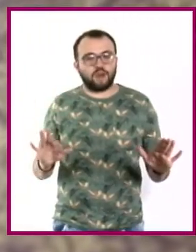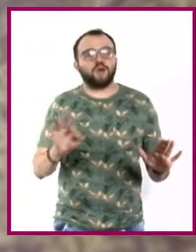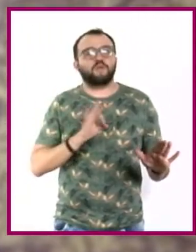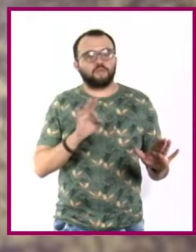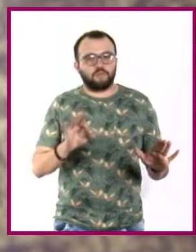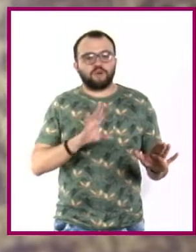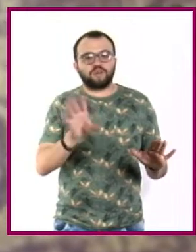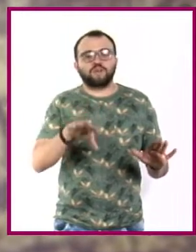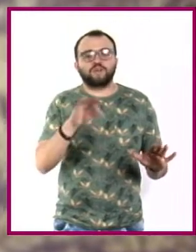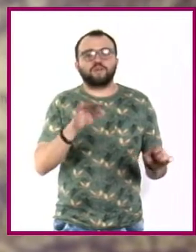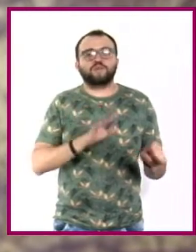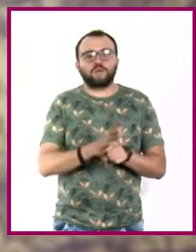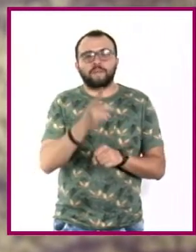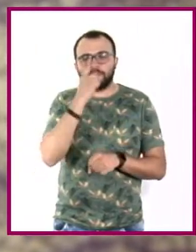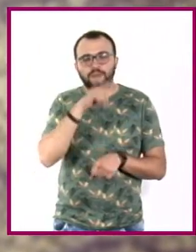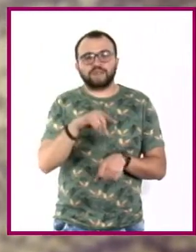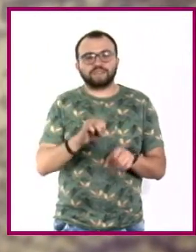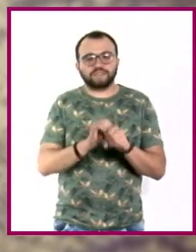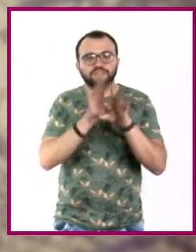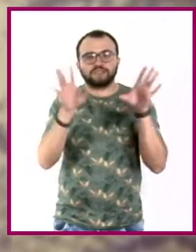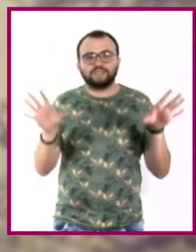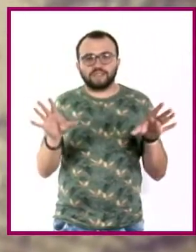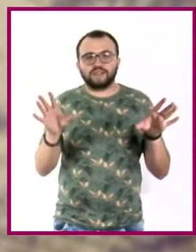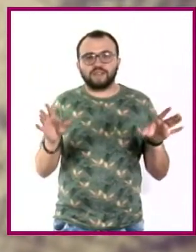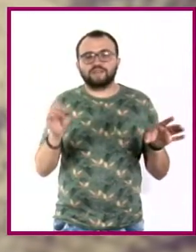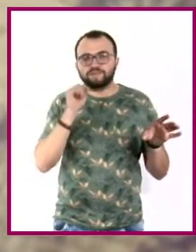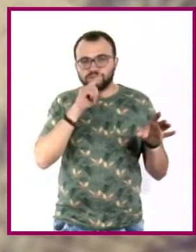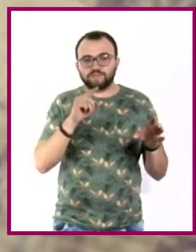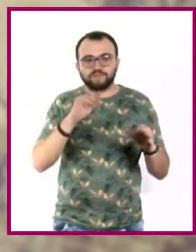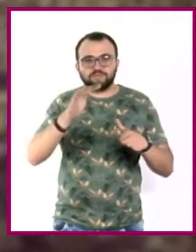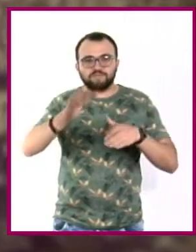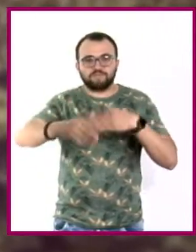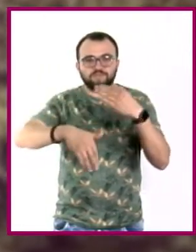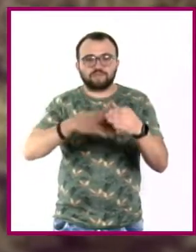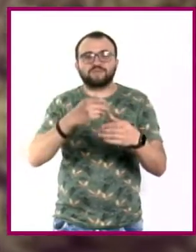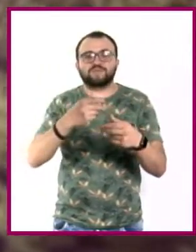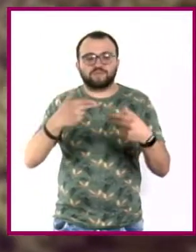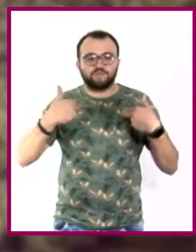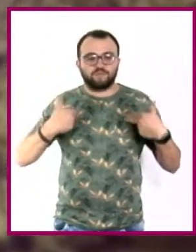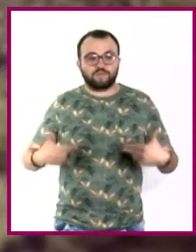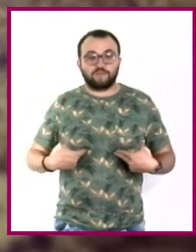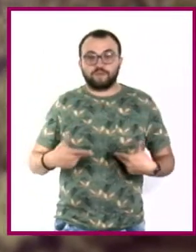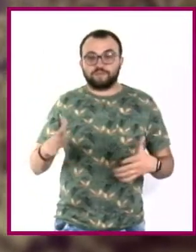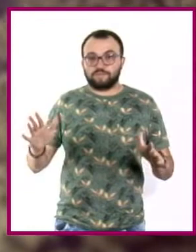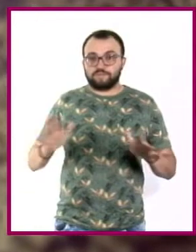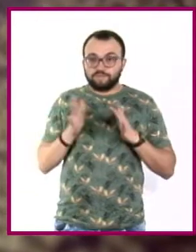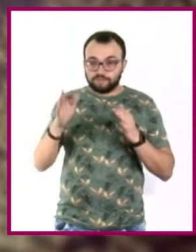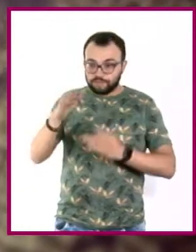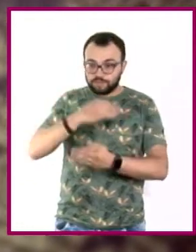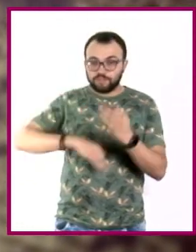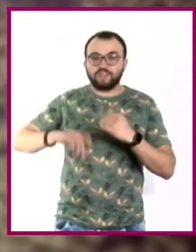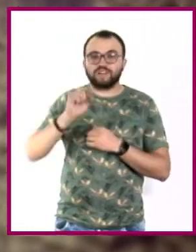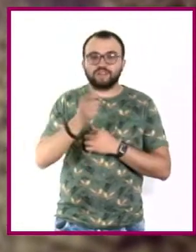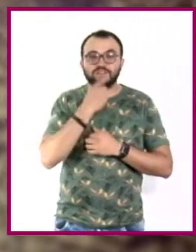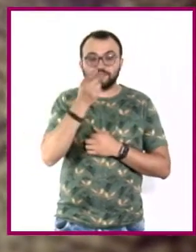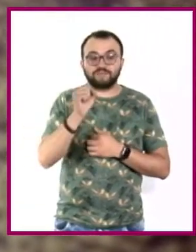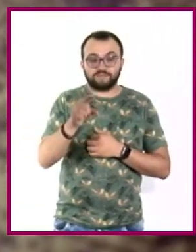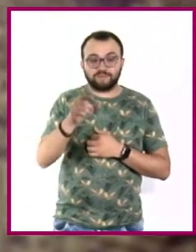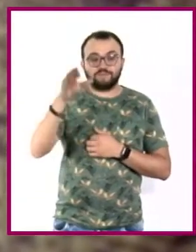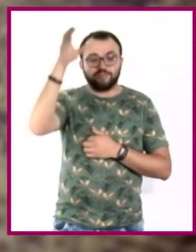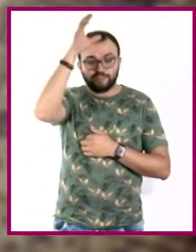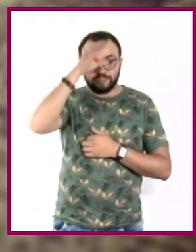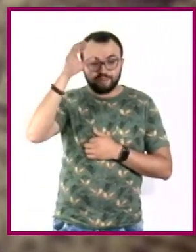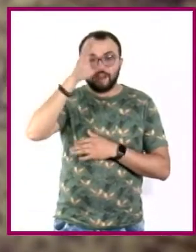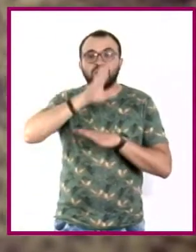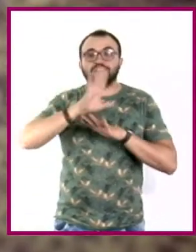generales que aclaren el funcionamiento y la evolución de las civilizaciones humanas. Y para sorpresa de todos, se trata de un científico que